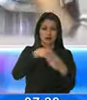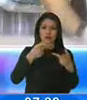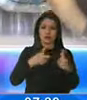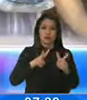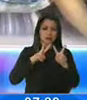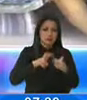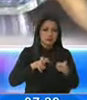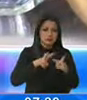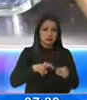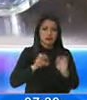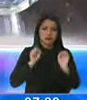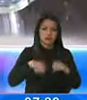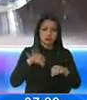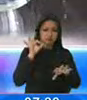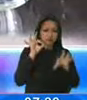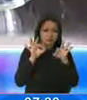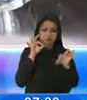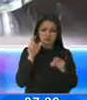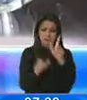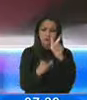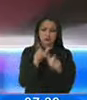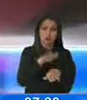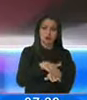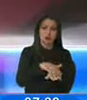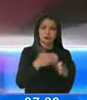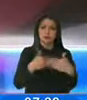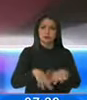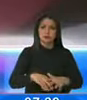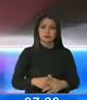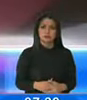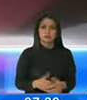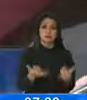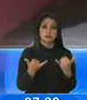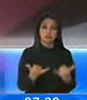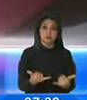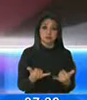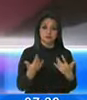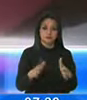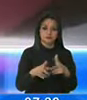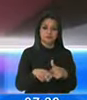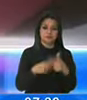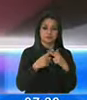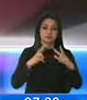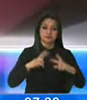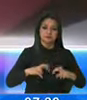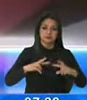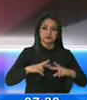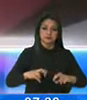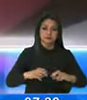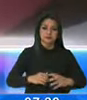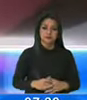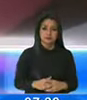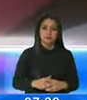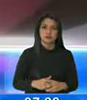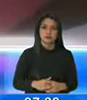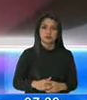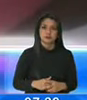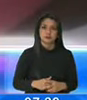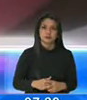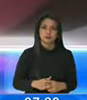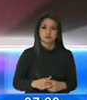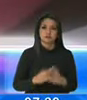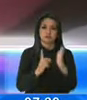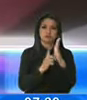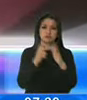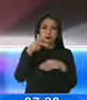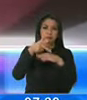que permitan la identificación de los presuntos autores. En este momento acaba de fijar un indicio como es el router o el DVR de